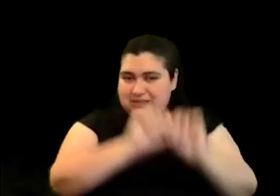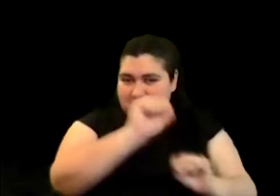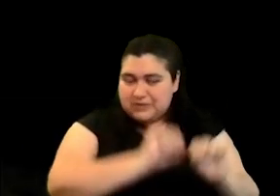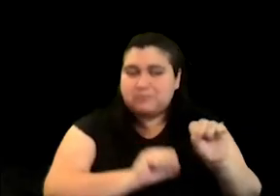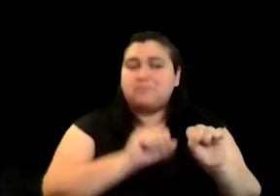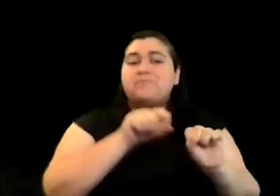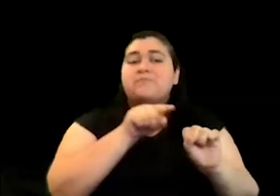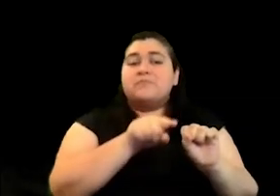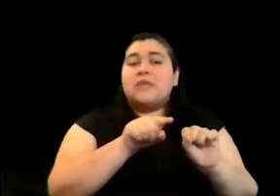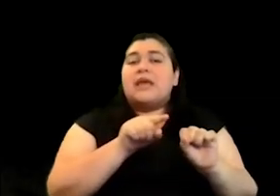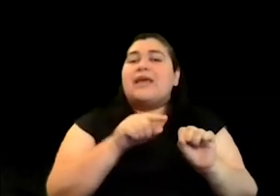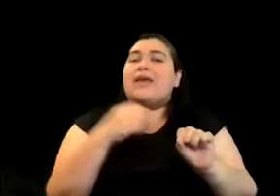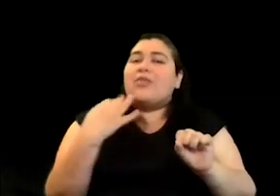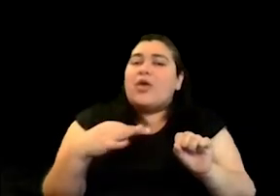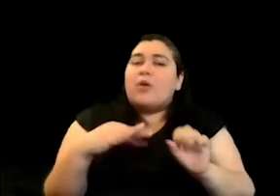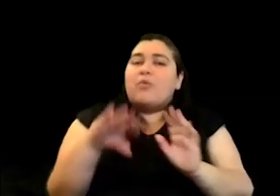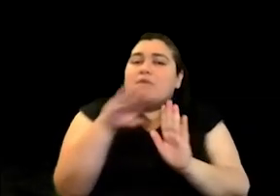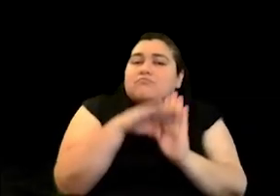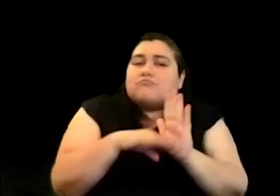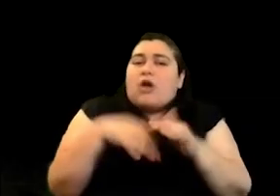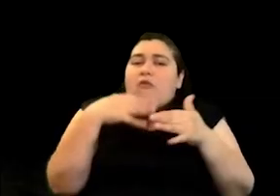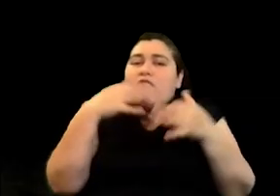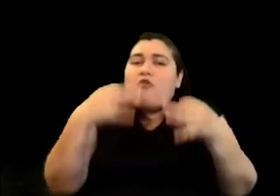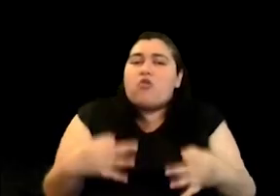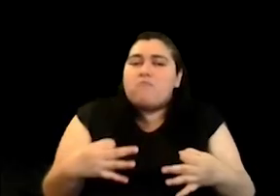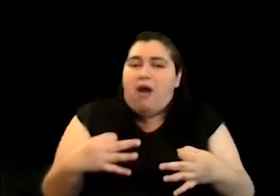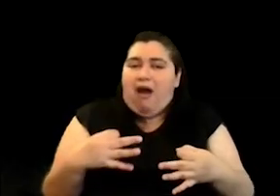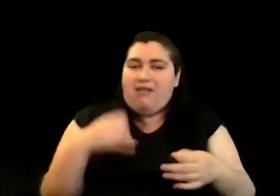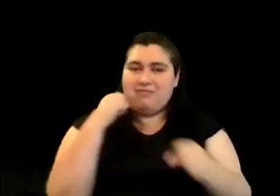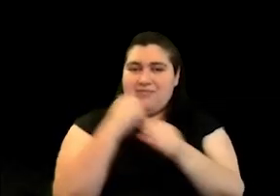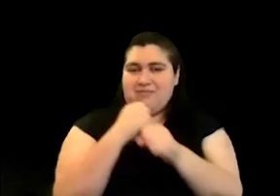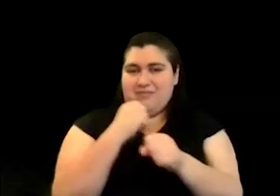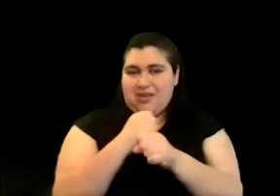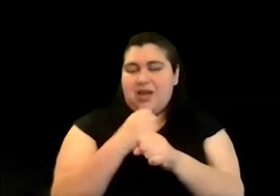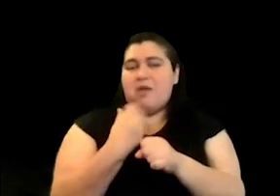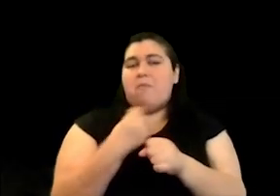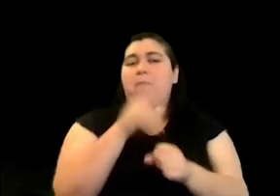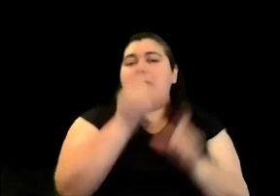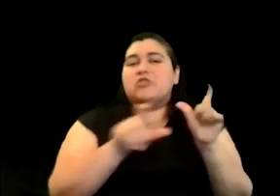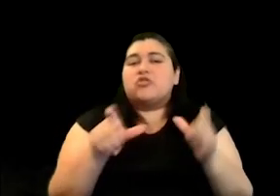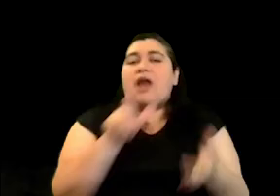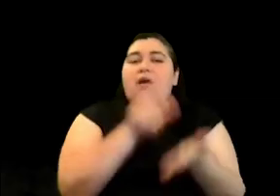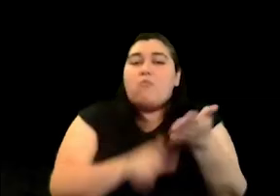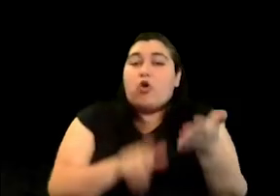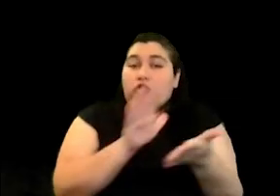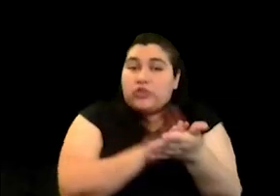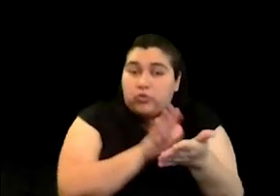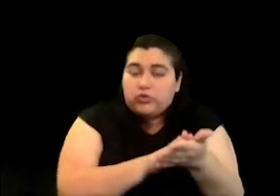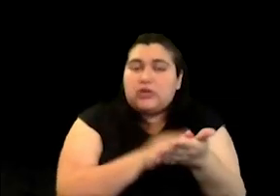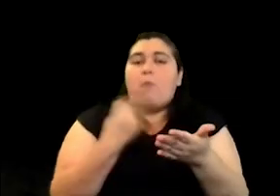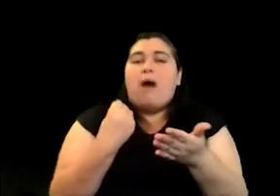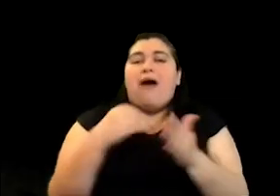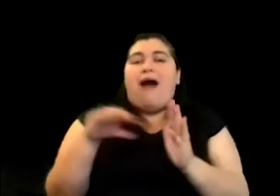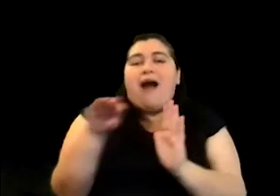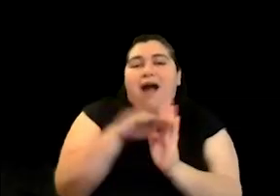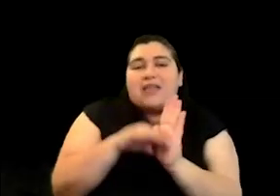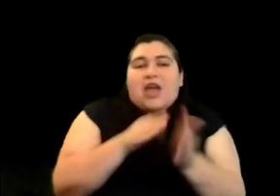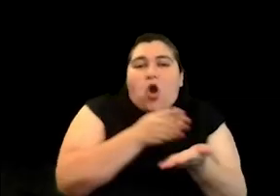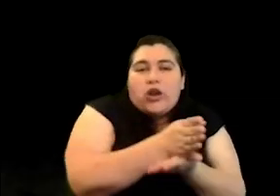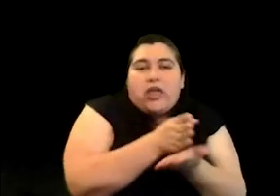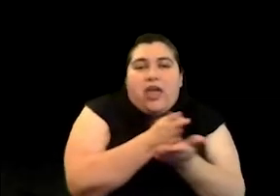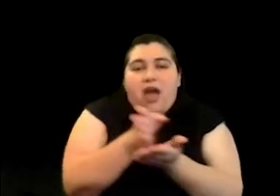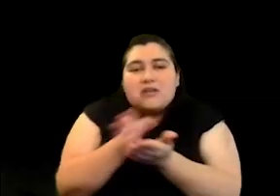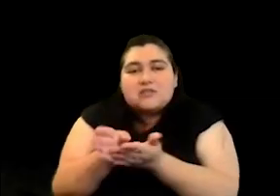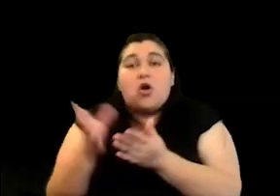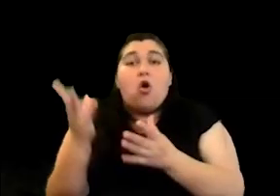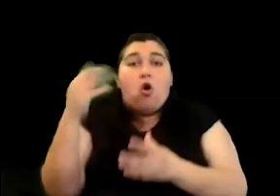que deben cumplir los monotributistas para su categorización o permanencia en el régimen. ¿Cuál